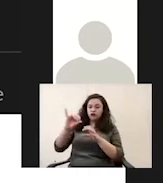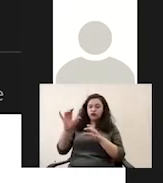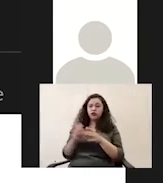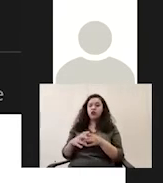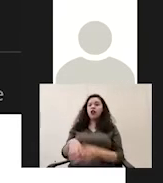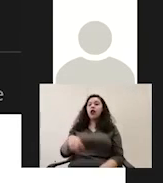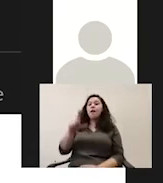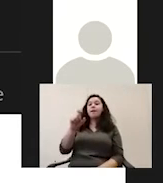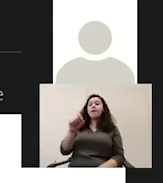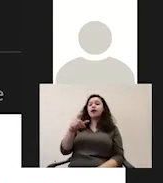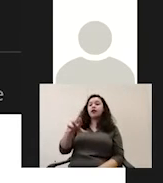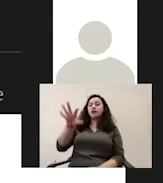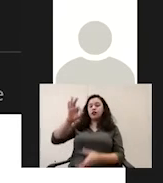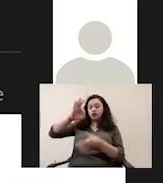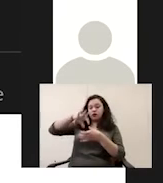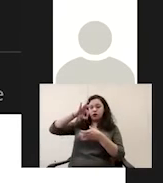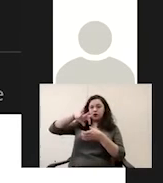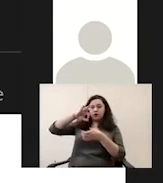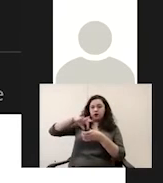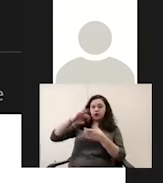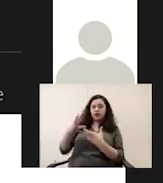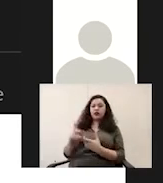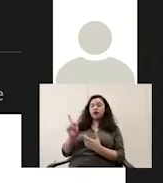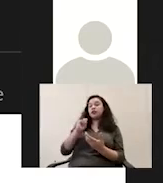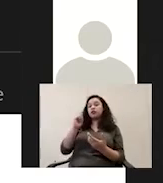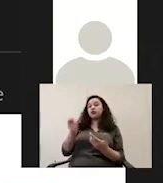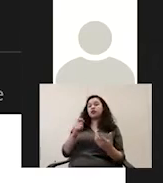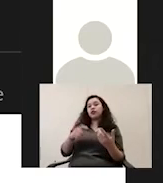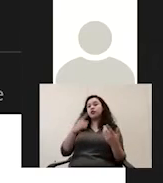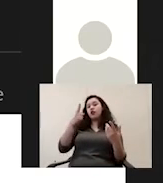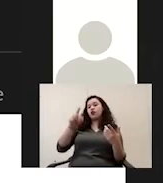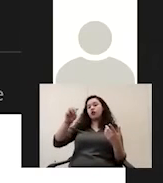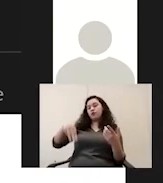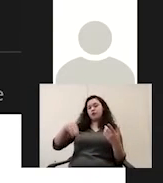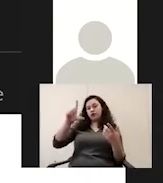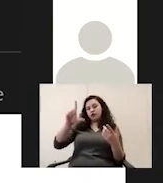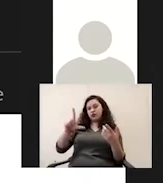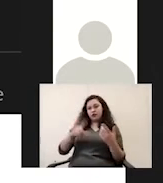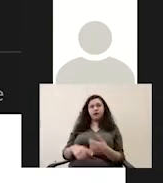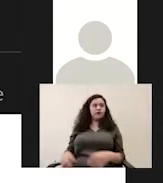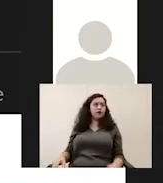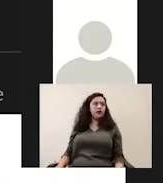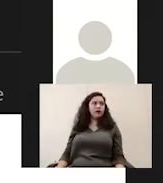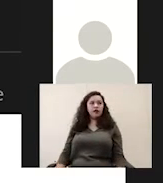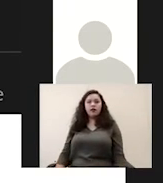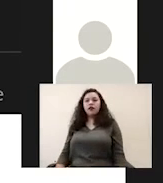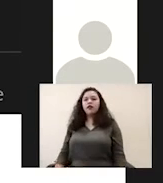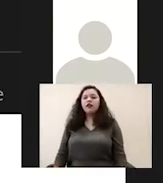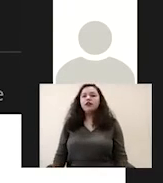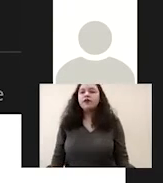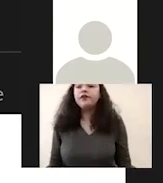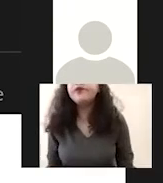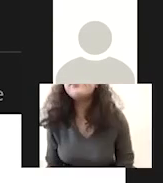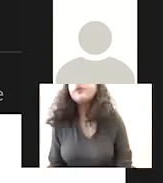20 gotitas van a ser 1 mililitro. Entonces, si ustedes